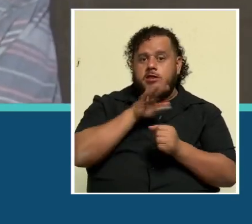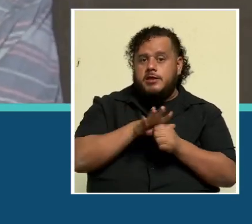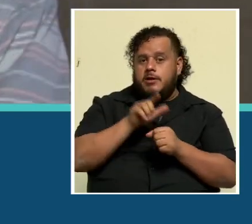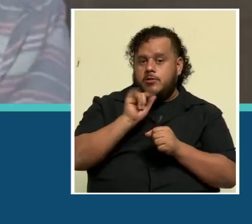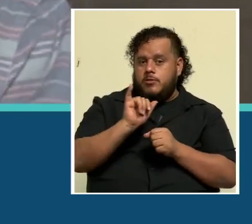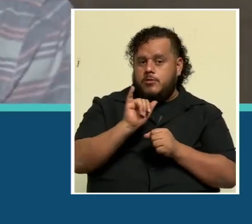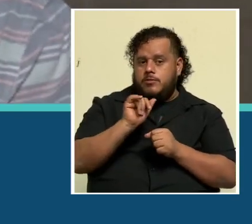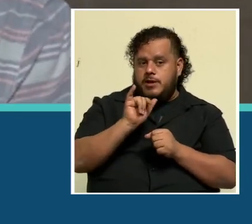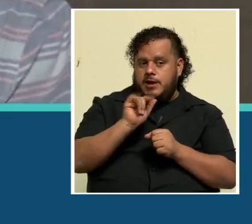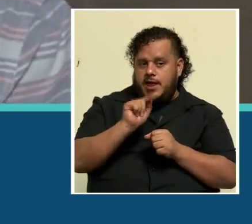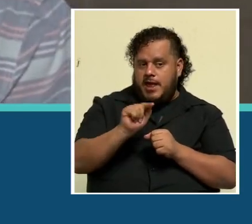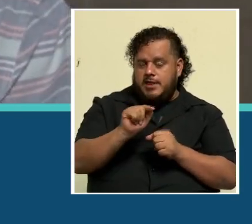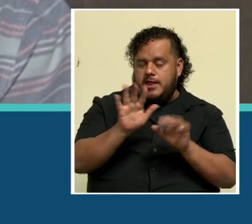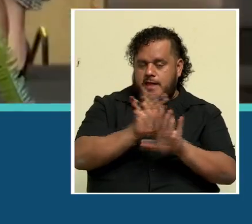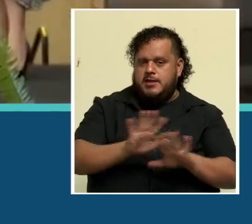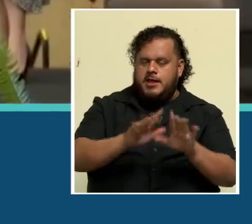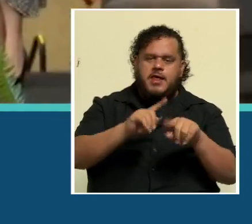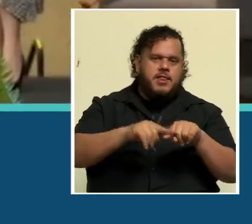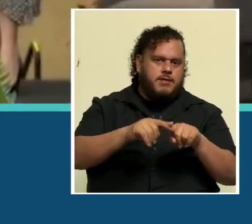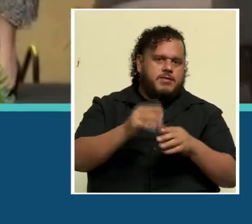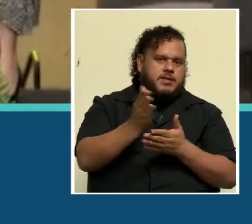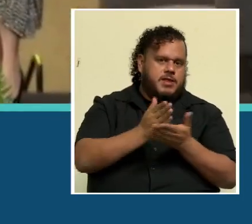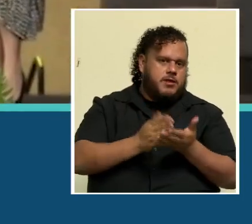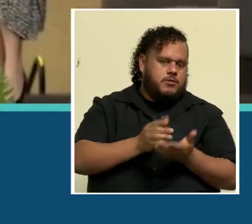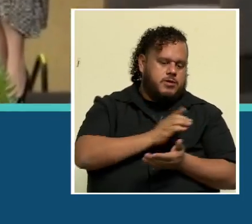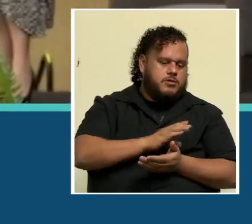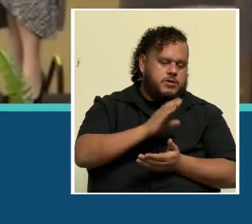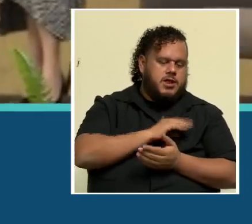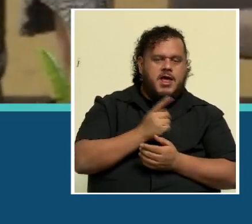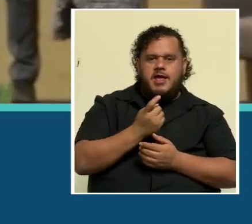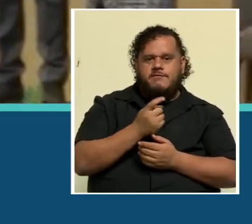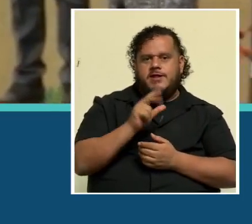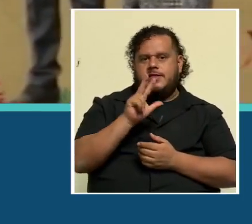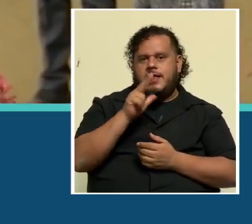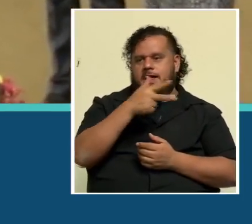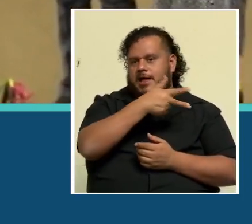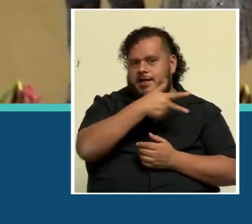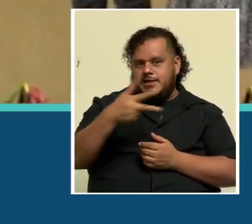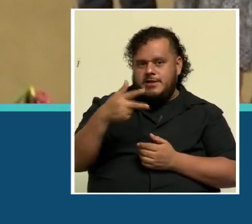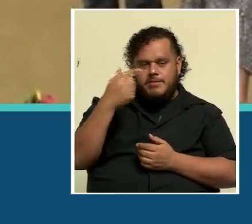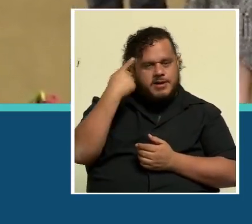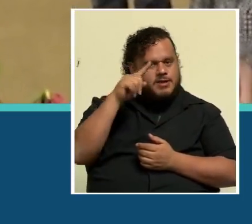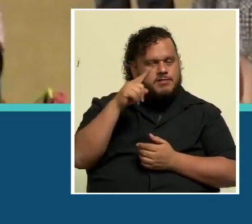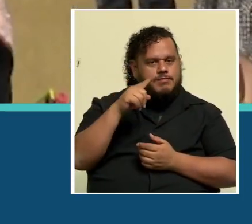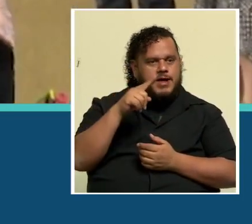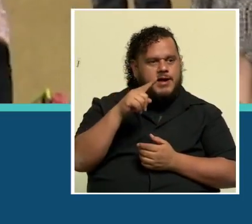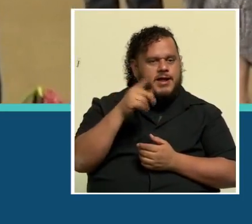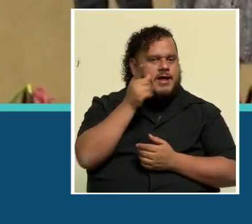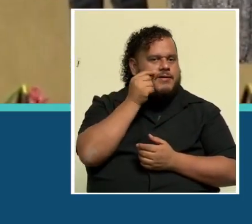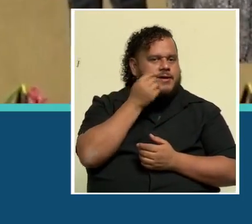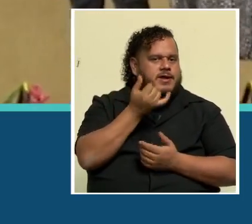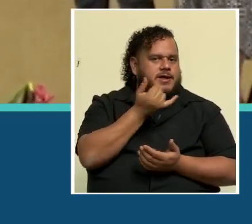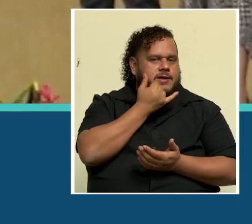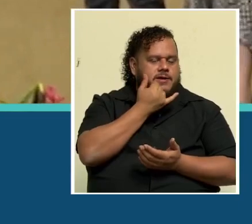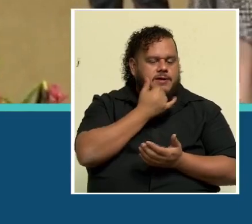escenario? Depende de ciertas condiciones, y faltan 3 semanas para esa elección para ver qué